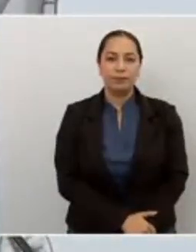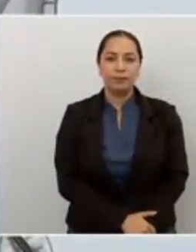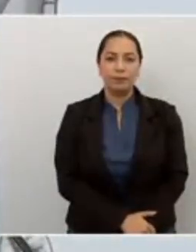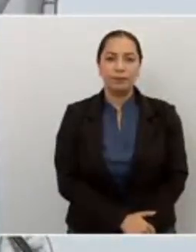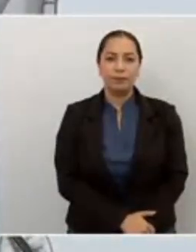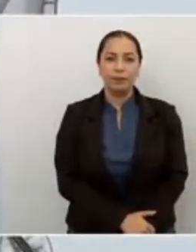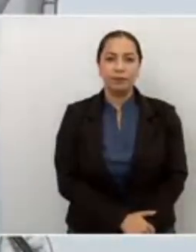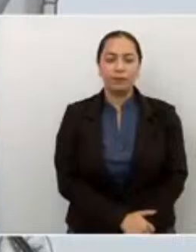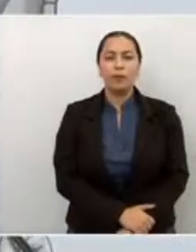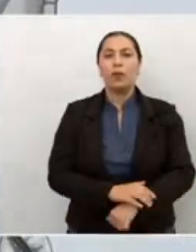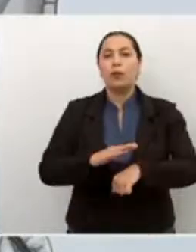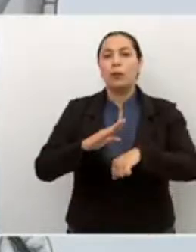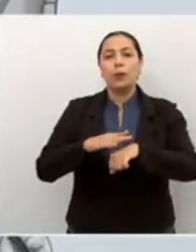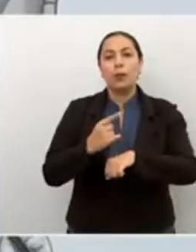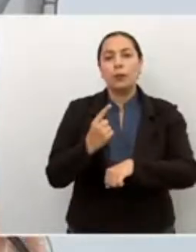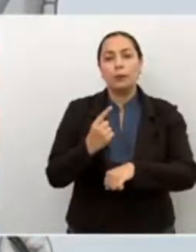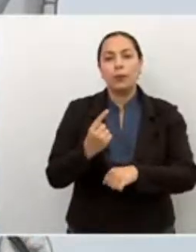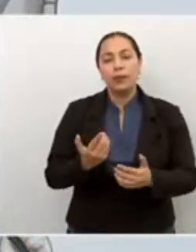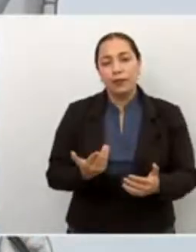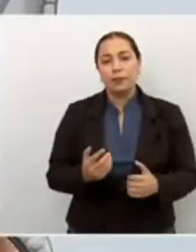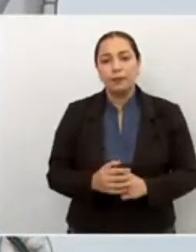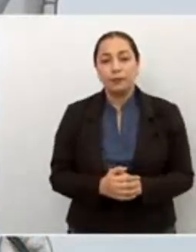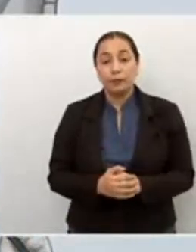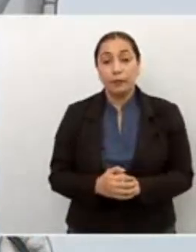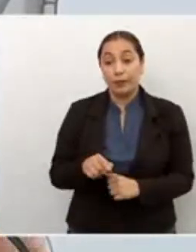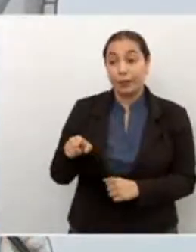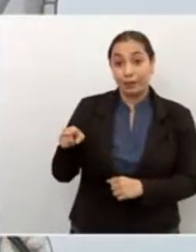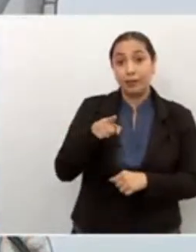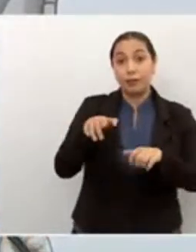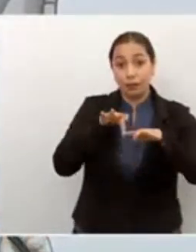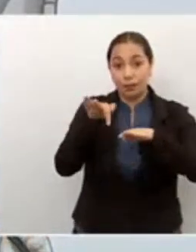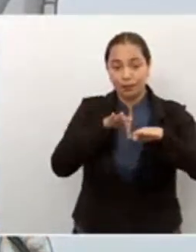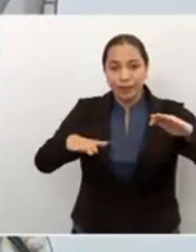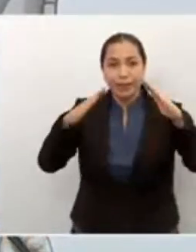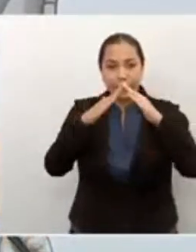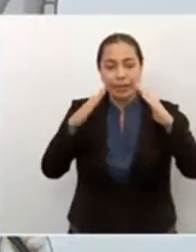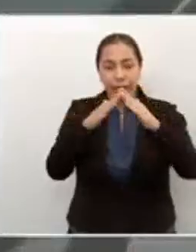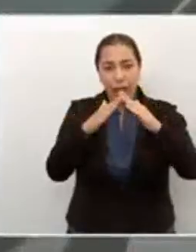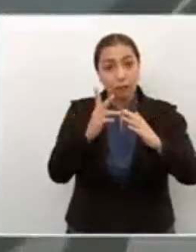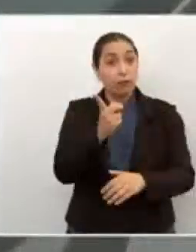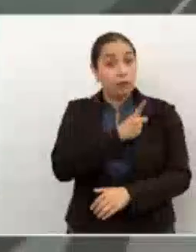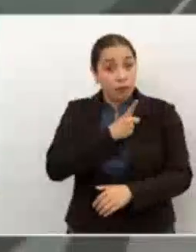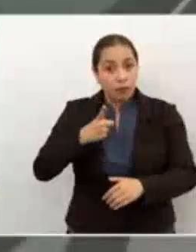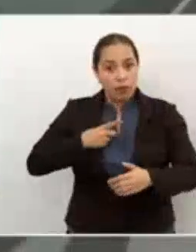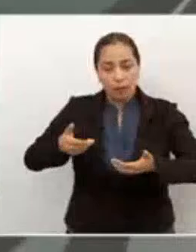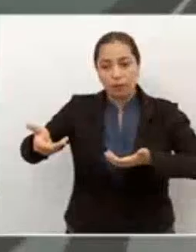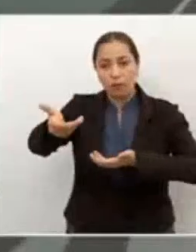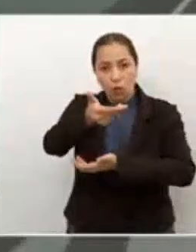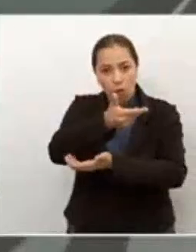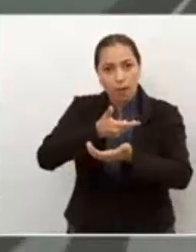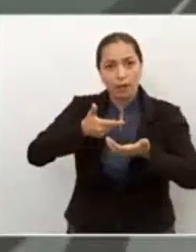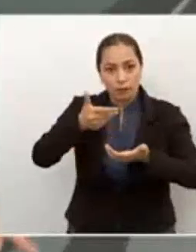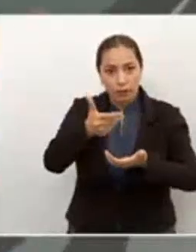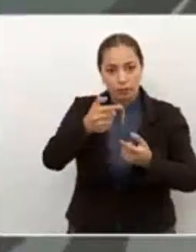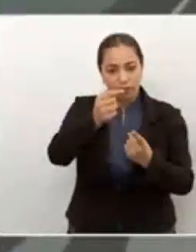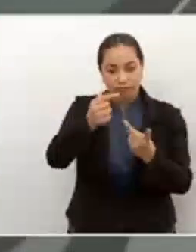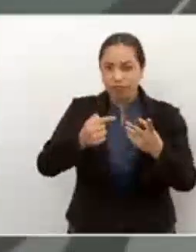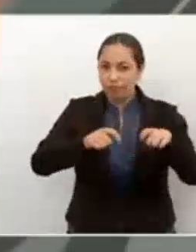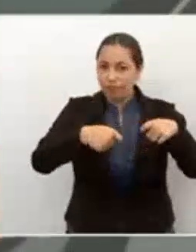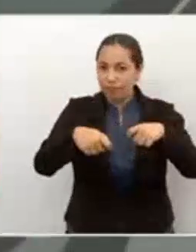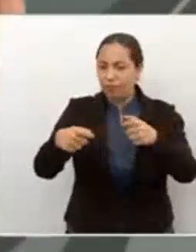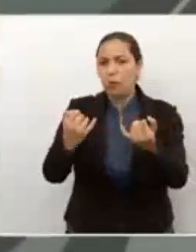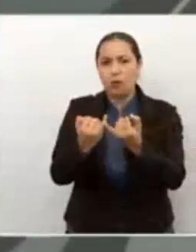Porque el trabajo del hogar debe compartirse. A los hombres también les toca lavar